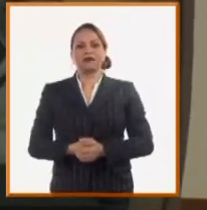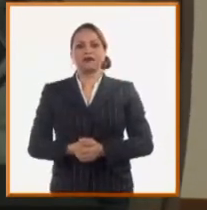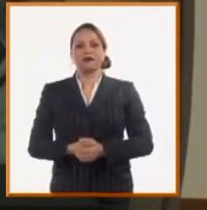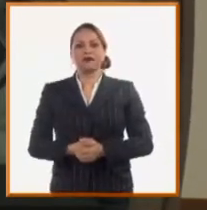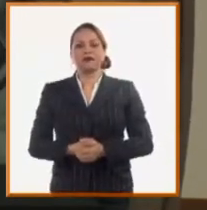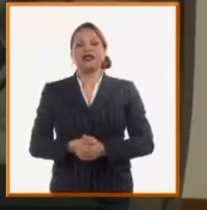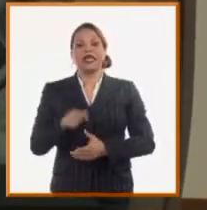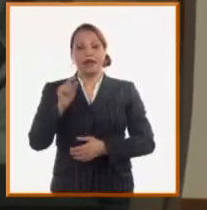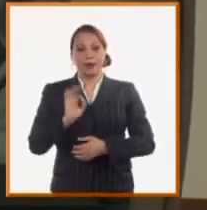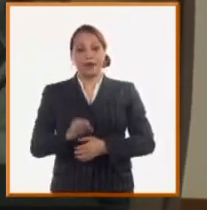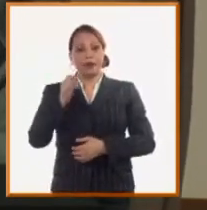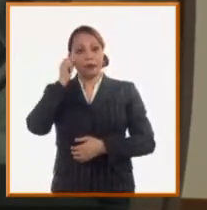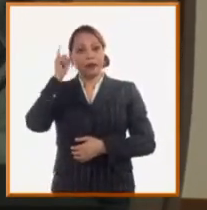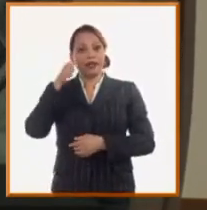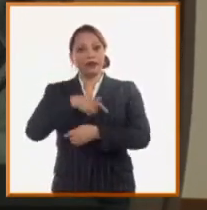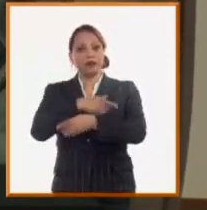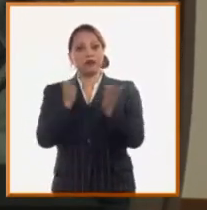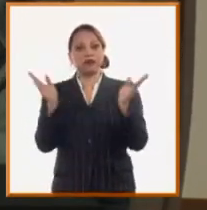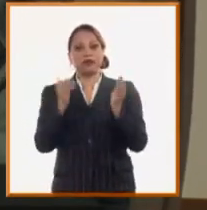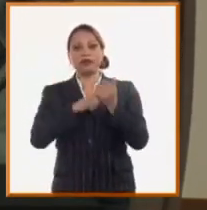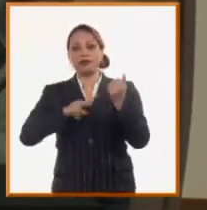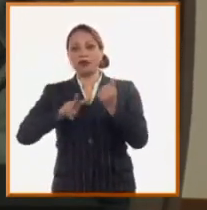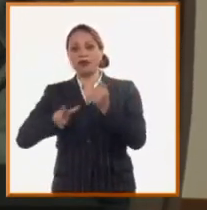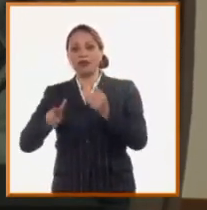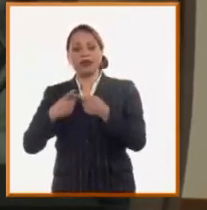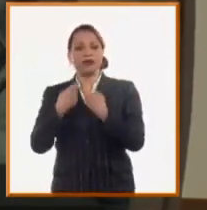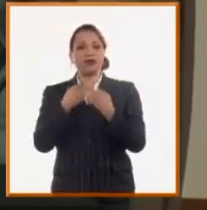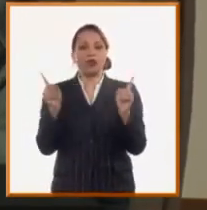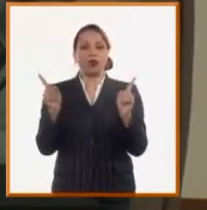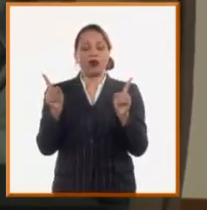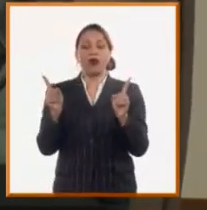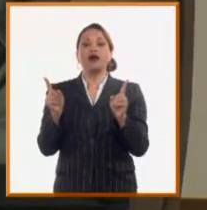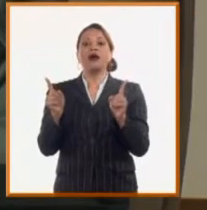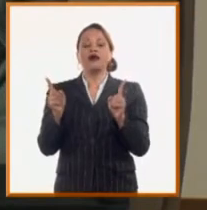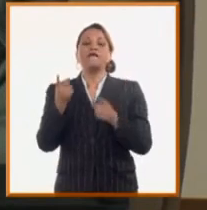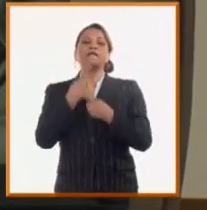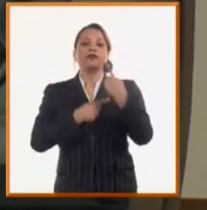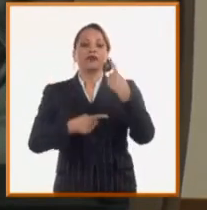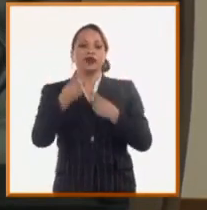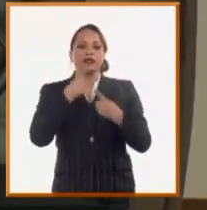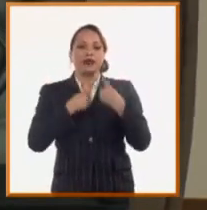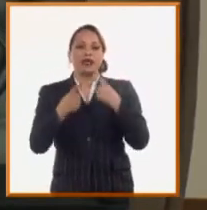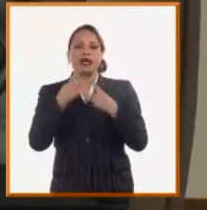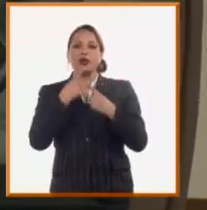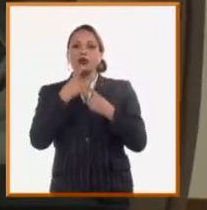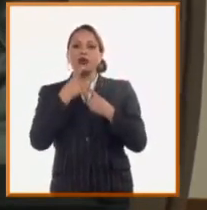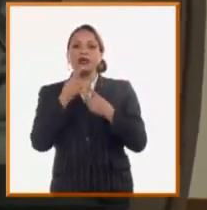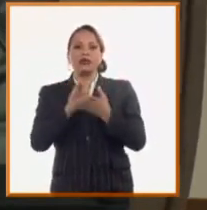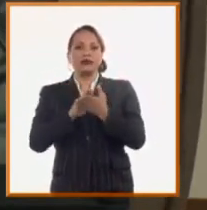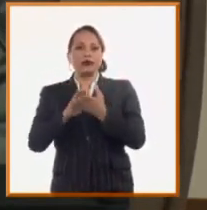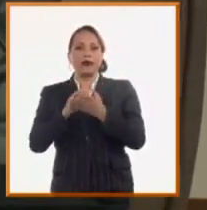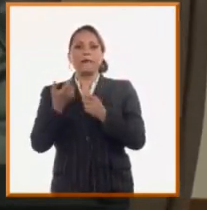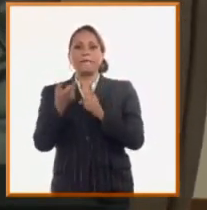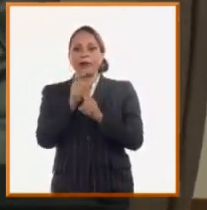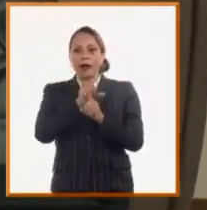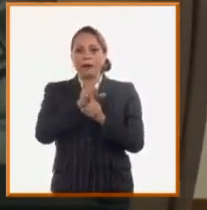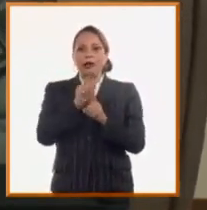esa experiencia ya no está en todas las provincias, incluso en algunas de las que no cosechan normalmente papa.